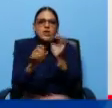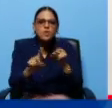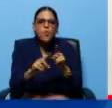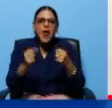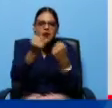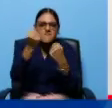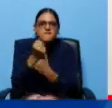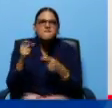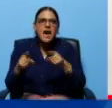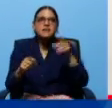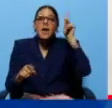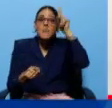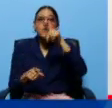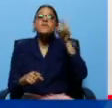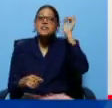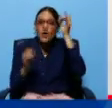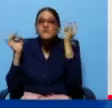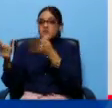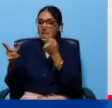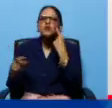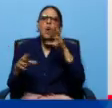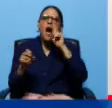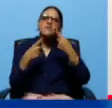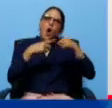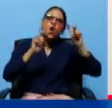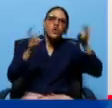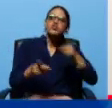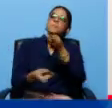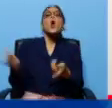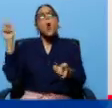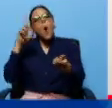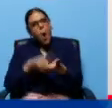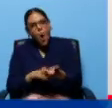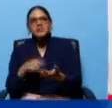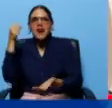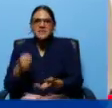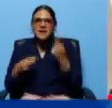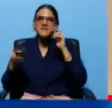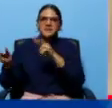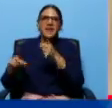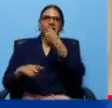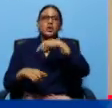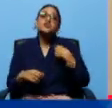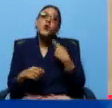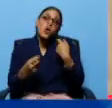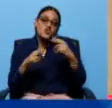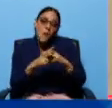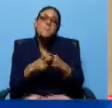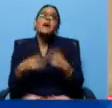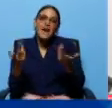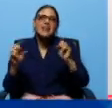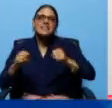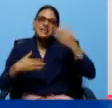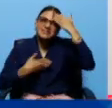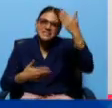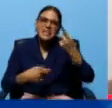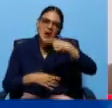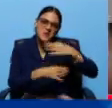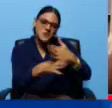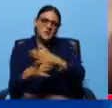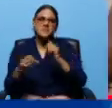Este es un profesor fastidioso, ¿eh? No está hablando de otro tema, entonces vuelve para acá. Bueno, muchachos, soy Dios mecánico, los bendiga. Soy mecánico. Saludos, güey.